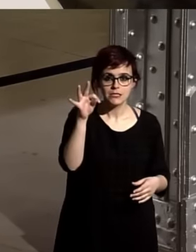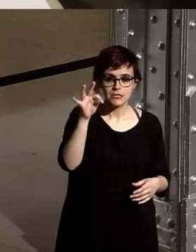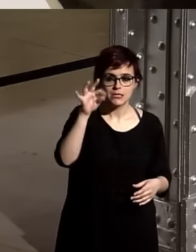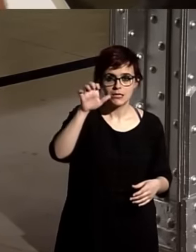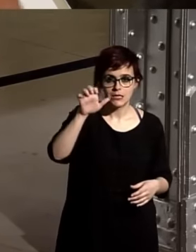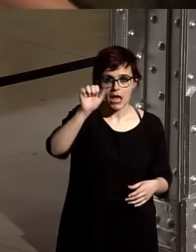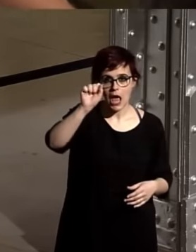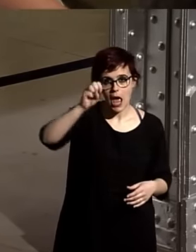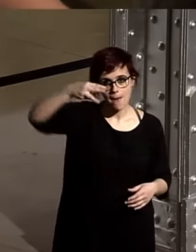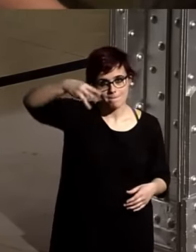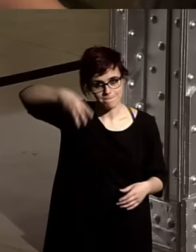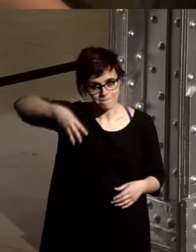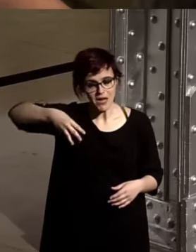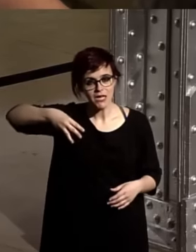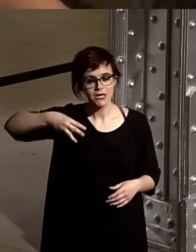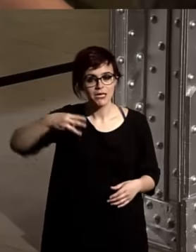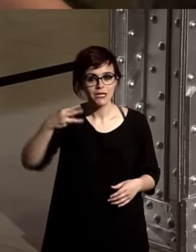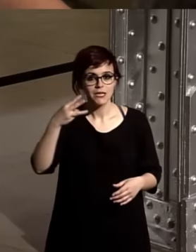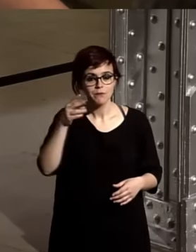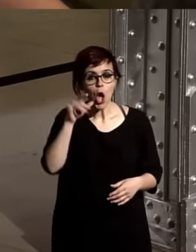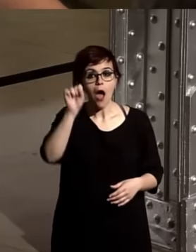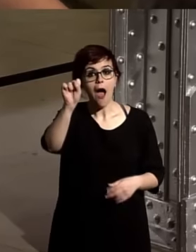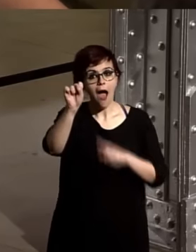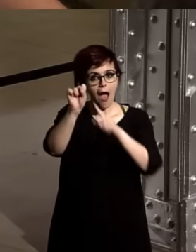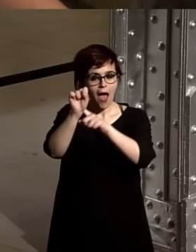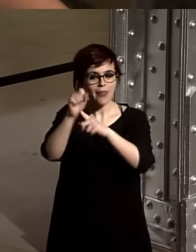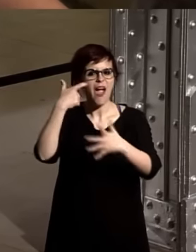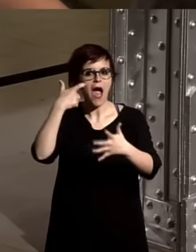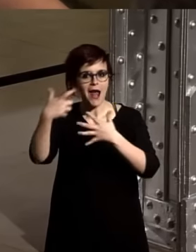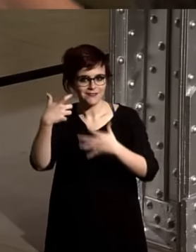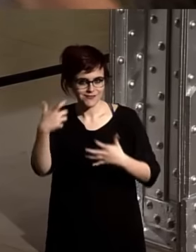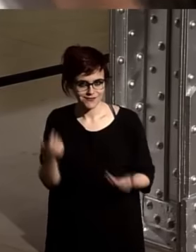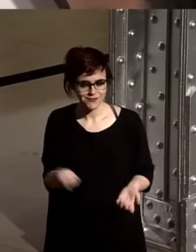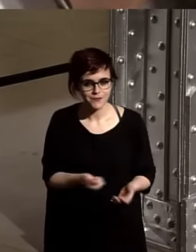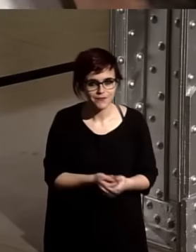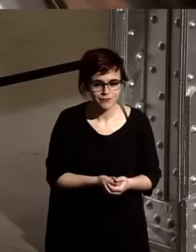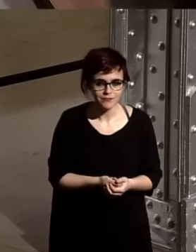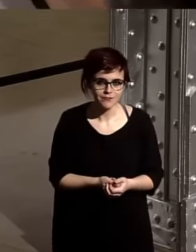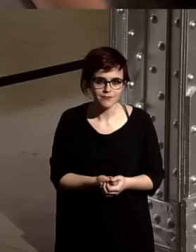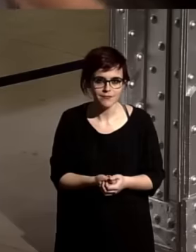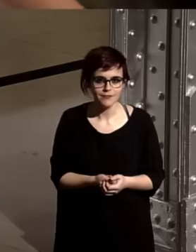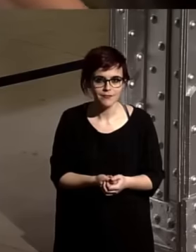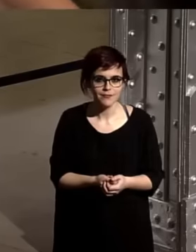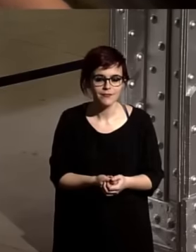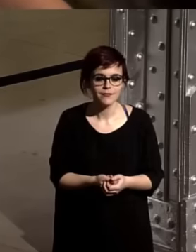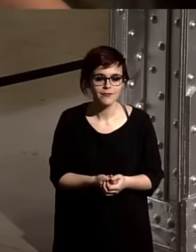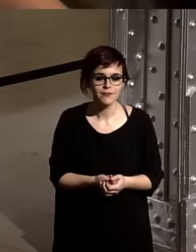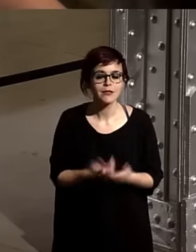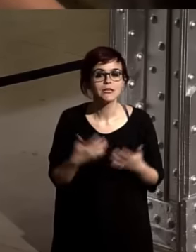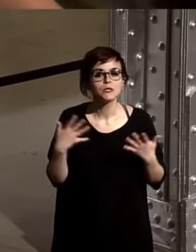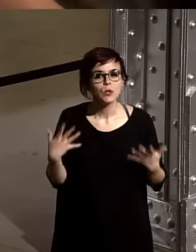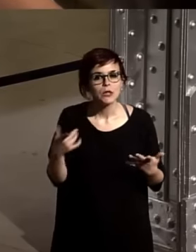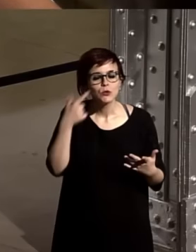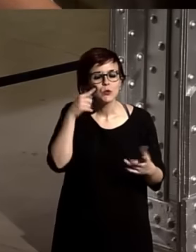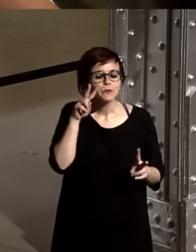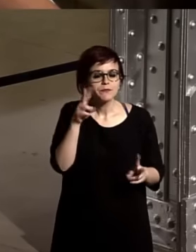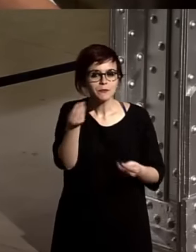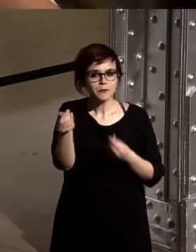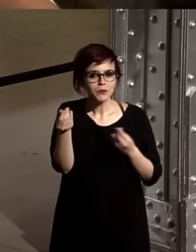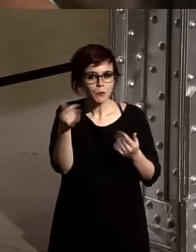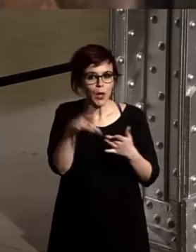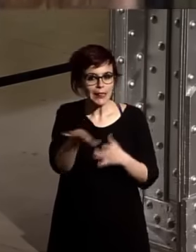steam a m incorporando la qué has observado por ahí también es la ciencia un